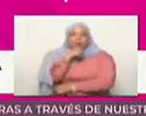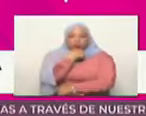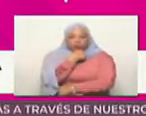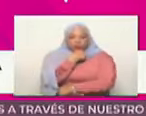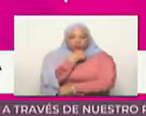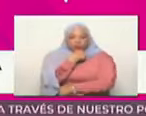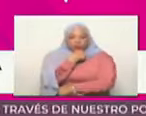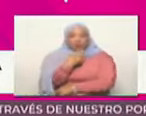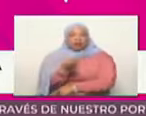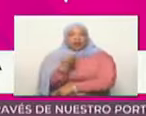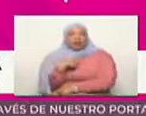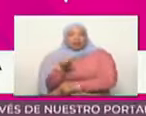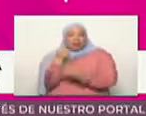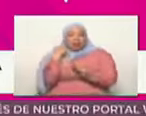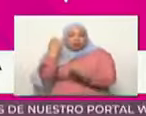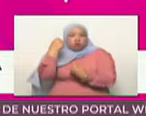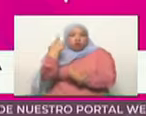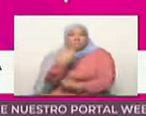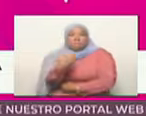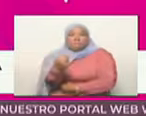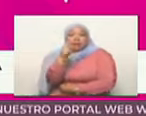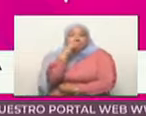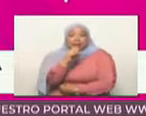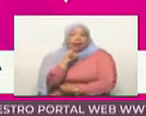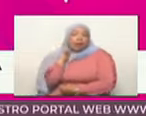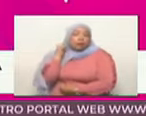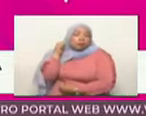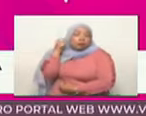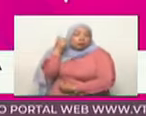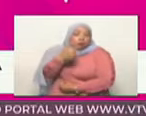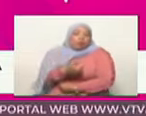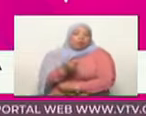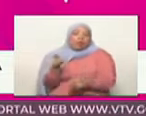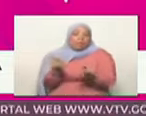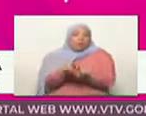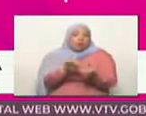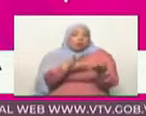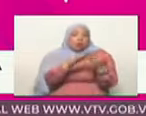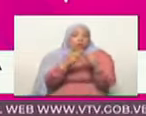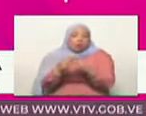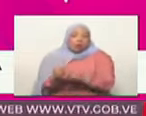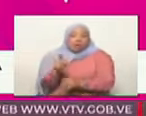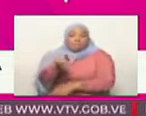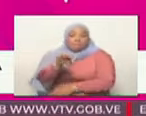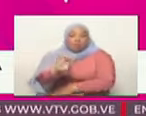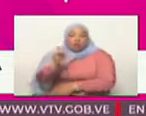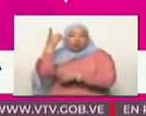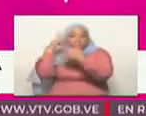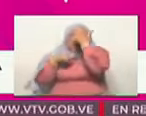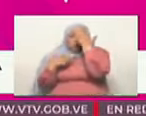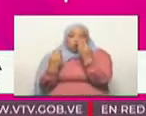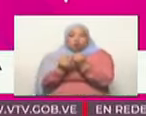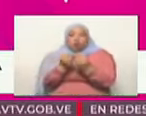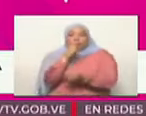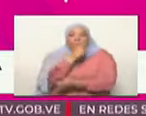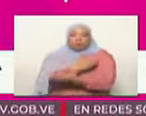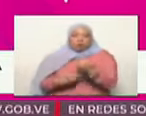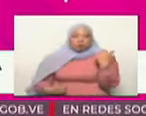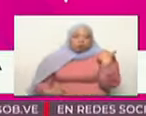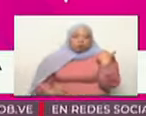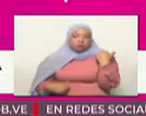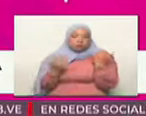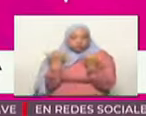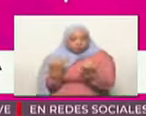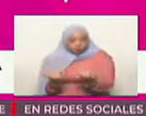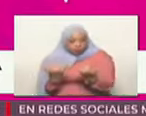que recoge la lucha de 20 años de este pueblo Pemón, acompañada por el comandante Chávez y luego coronada por el gobierno que usted preside,